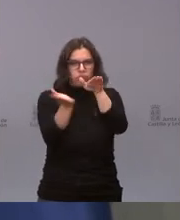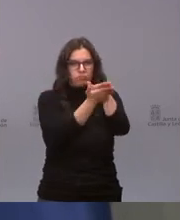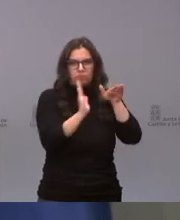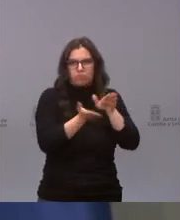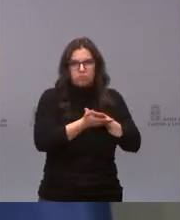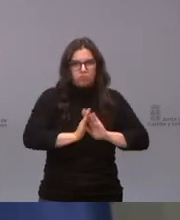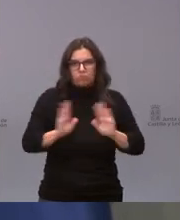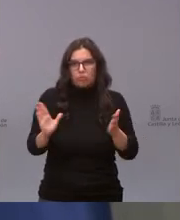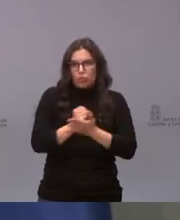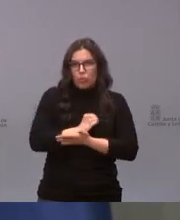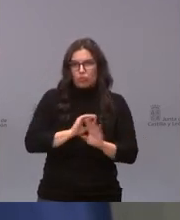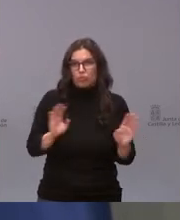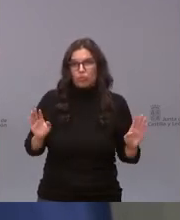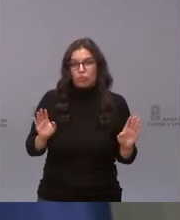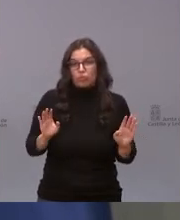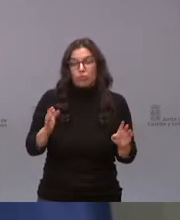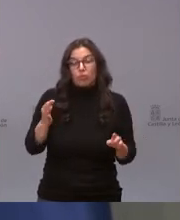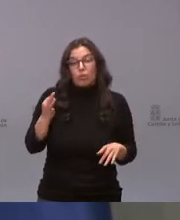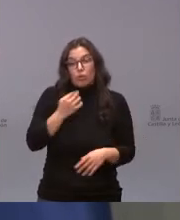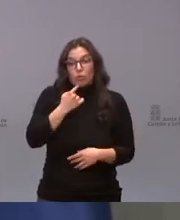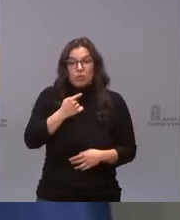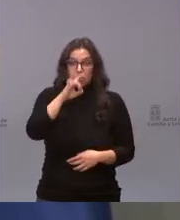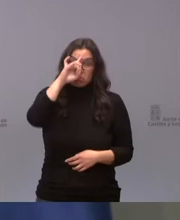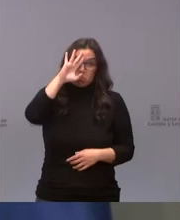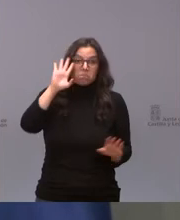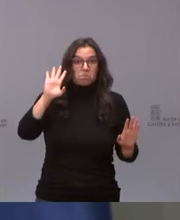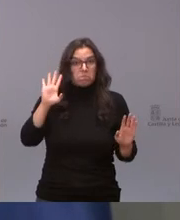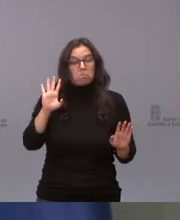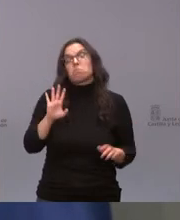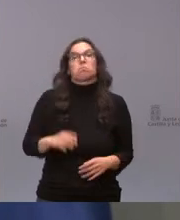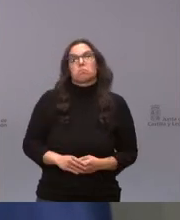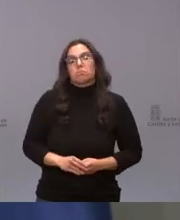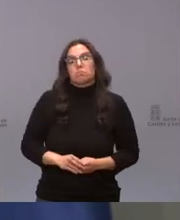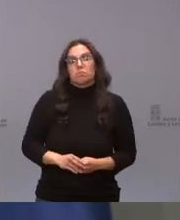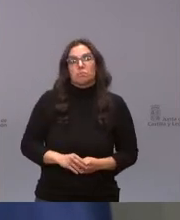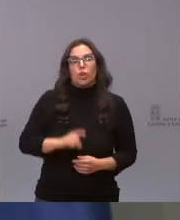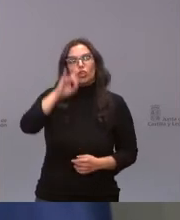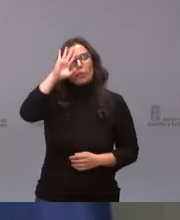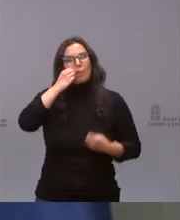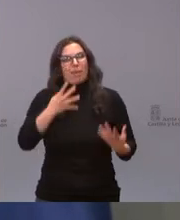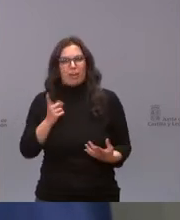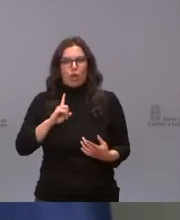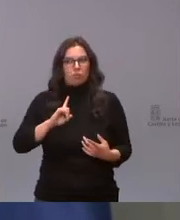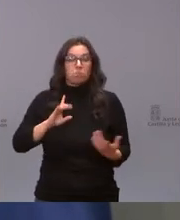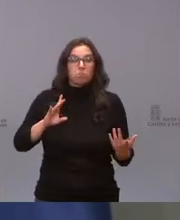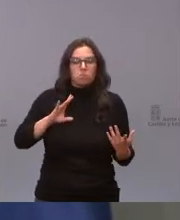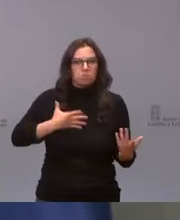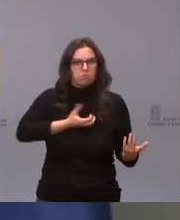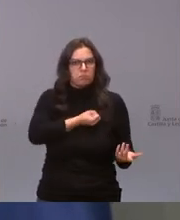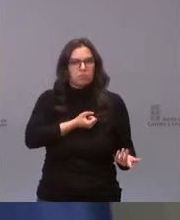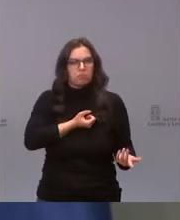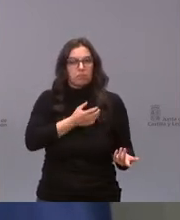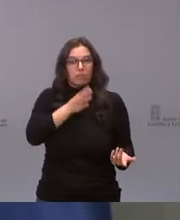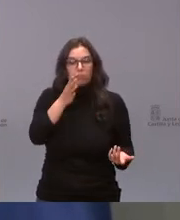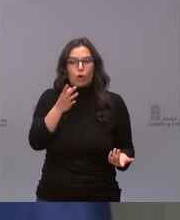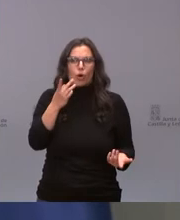Y que he de decir que me sorprende, pero me sorprende desagradablemente, que en una